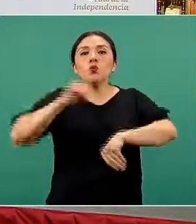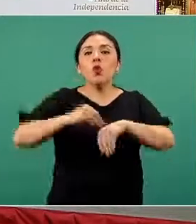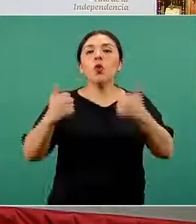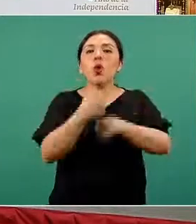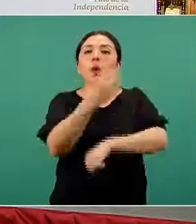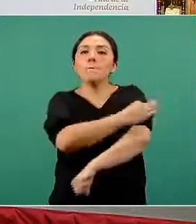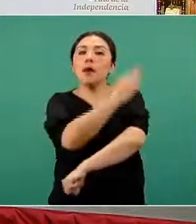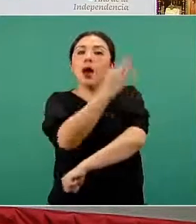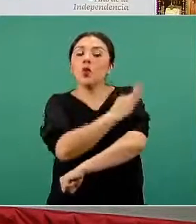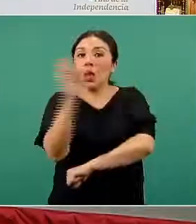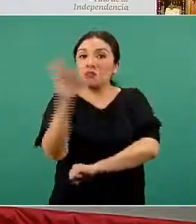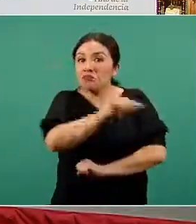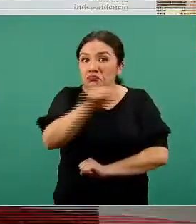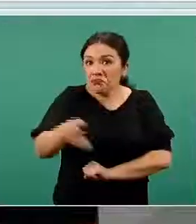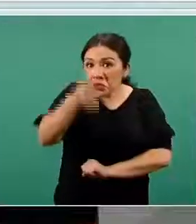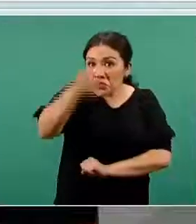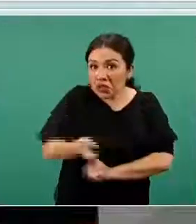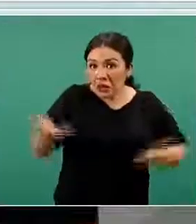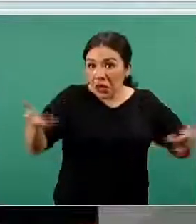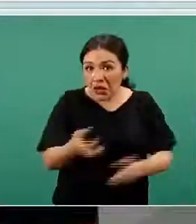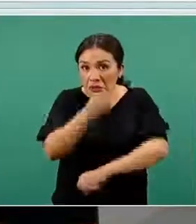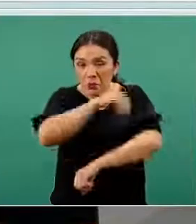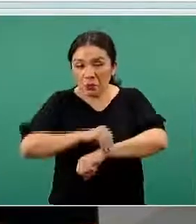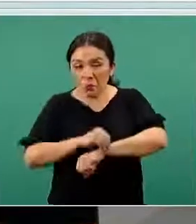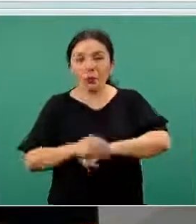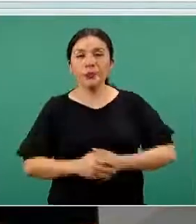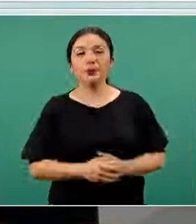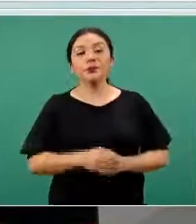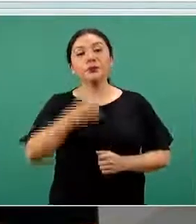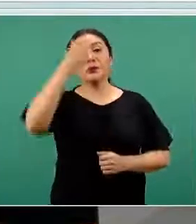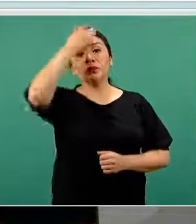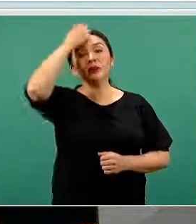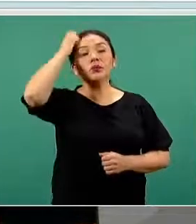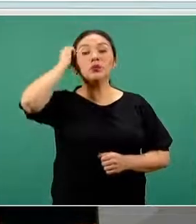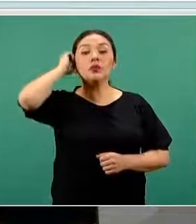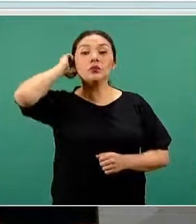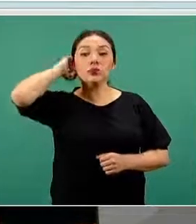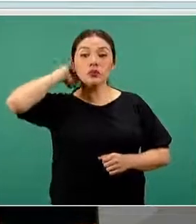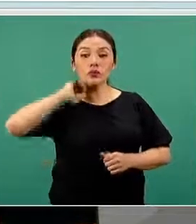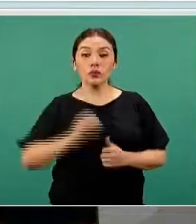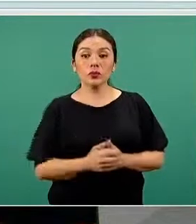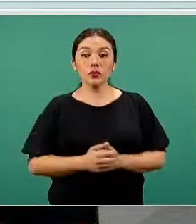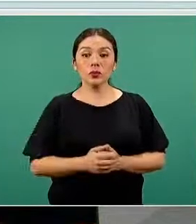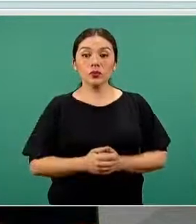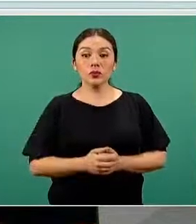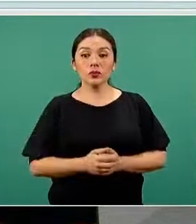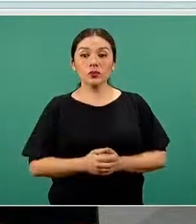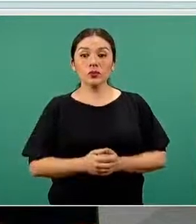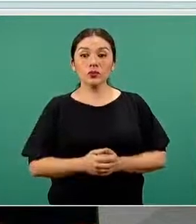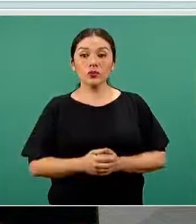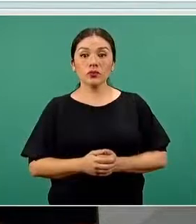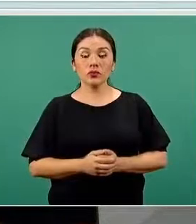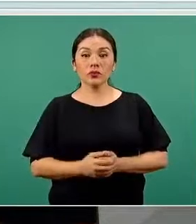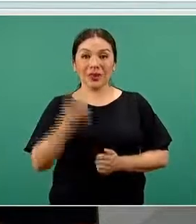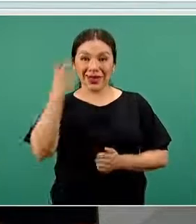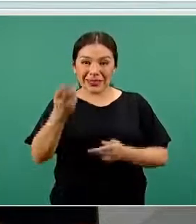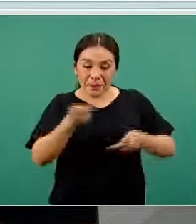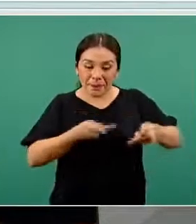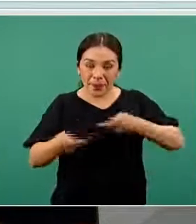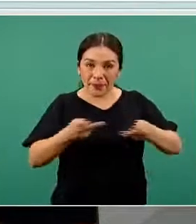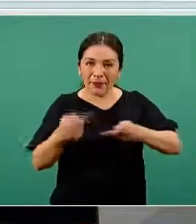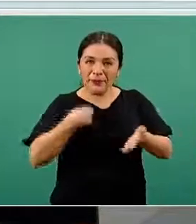caso de que así decidan hacerlo. La que sigue, por favor. Además de este lineamiento que